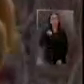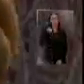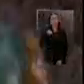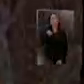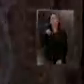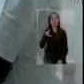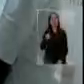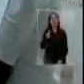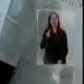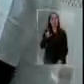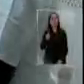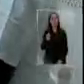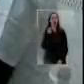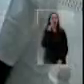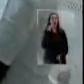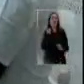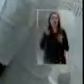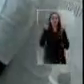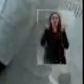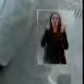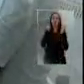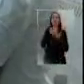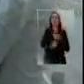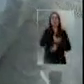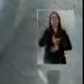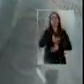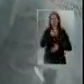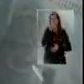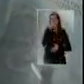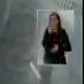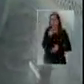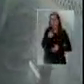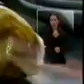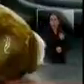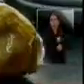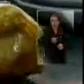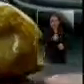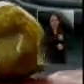Mónica Vega es de esas abuelas entretenidas a las que les encanta cocinar.